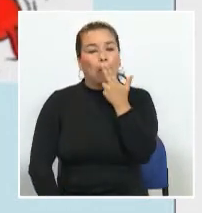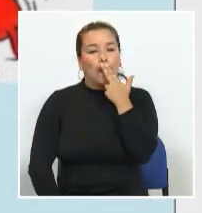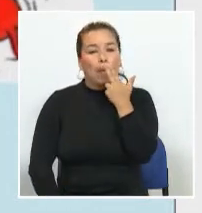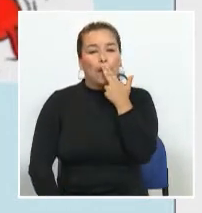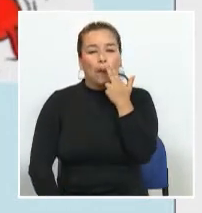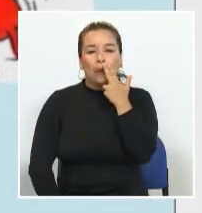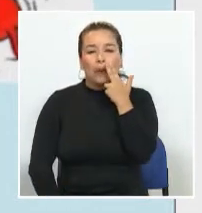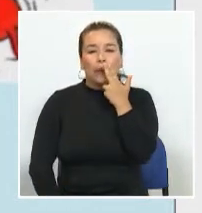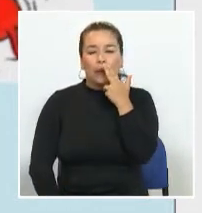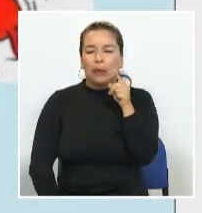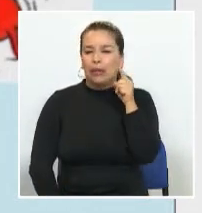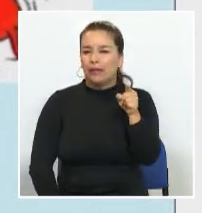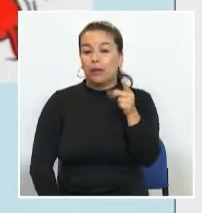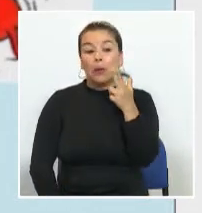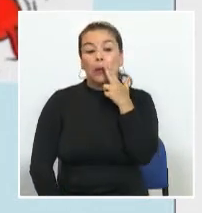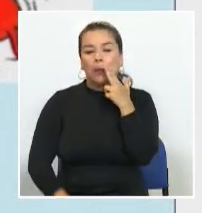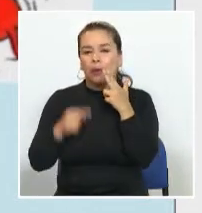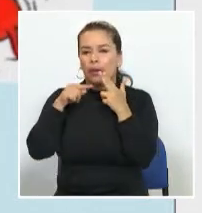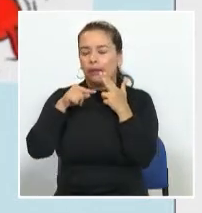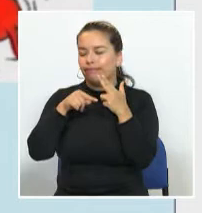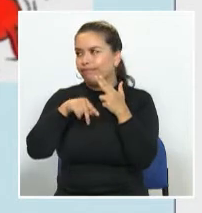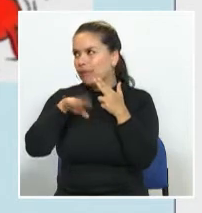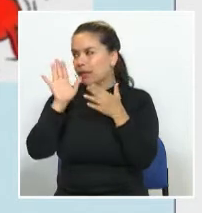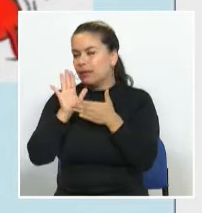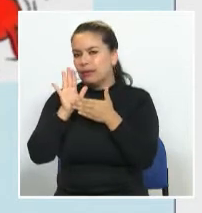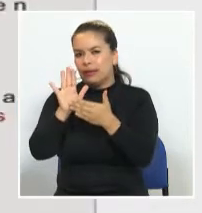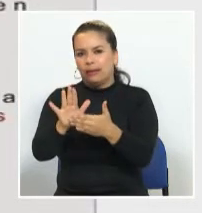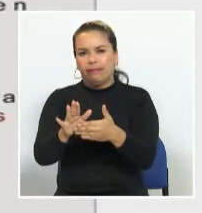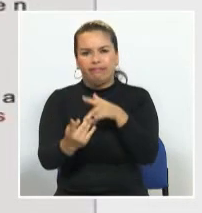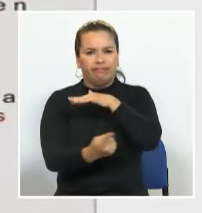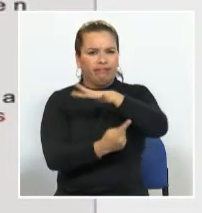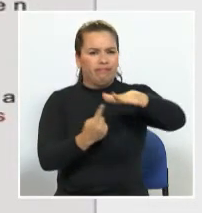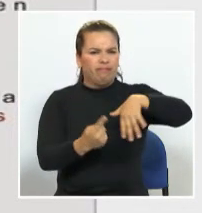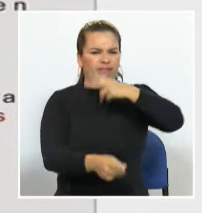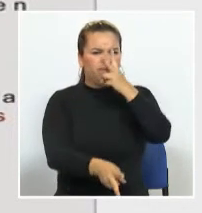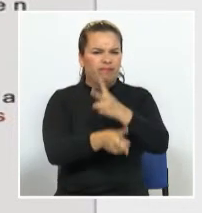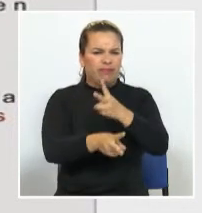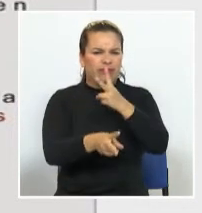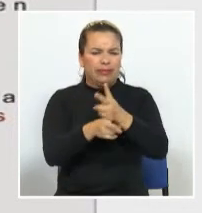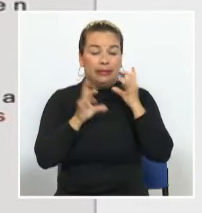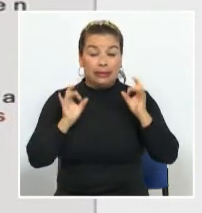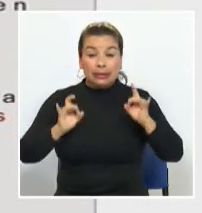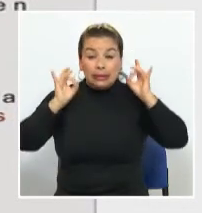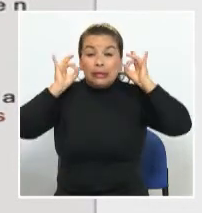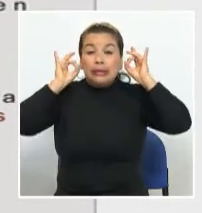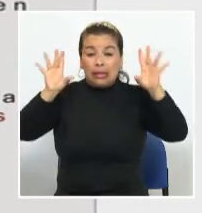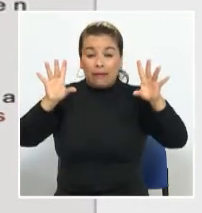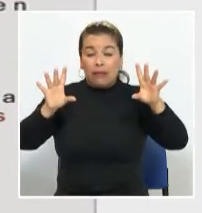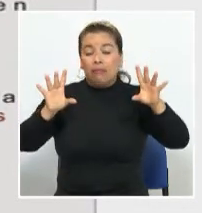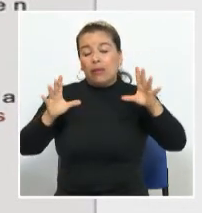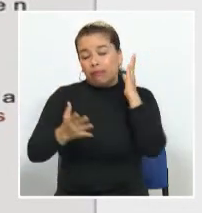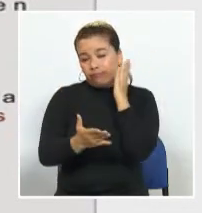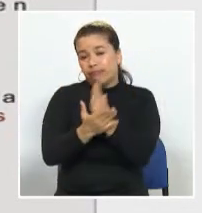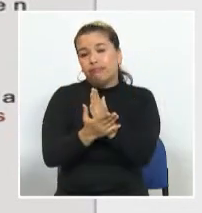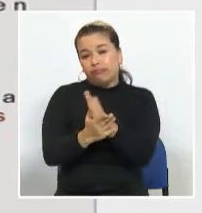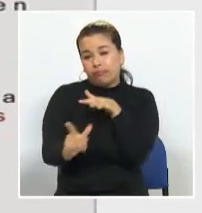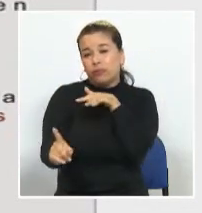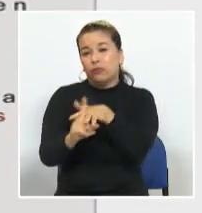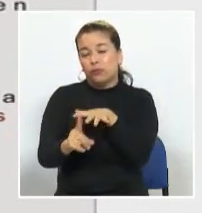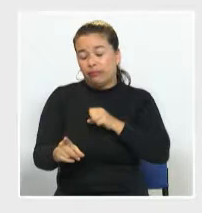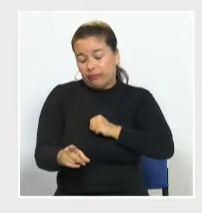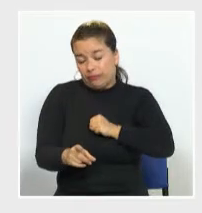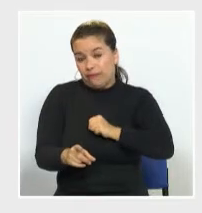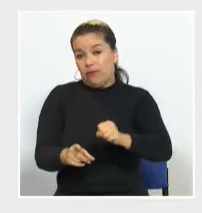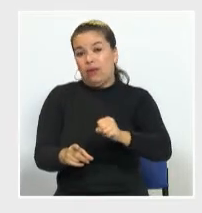demostrado incansablemente que es un factor de riesgo muy importante para sufrir infartos, para